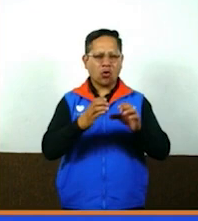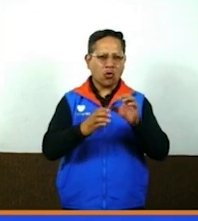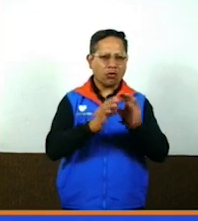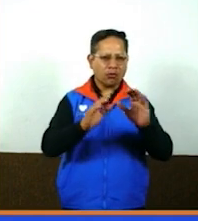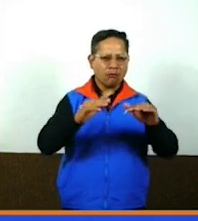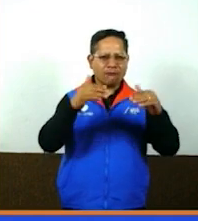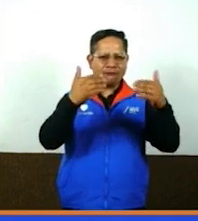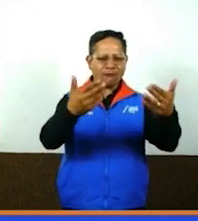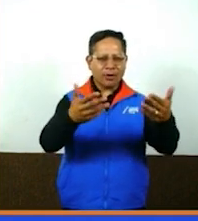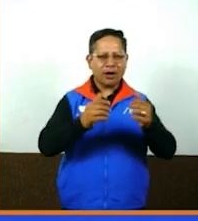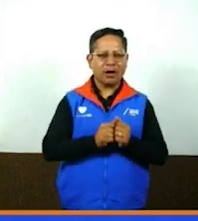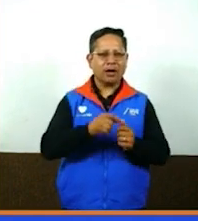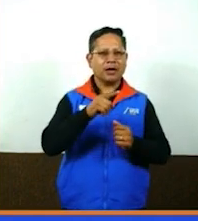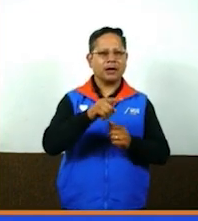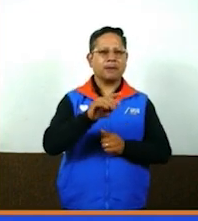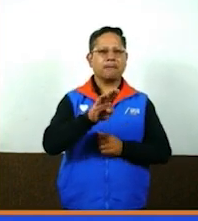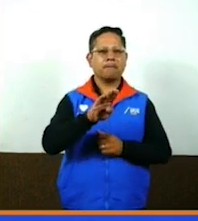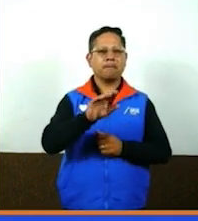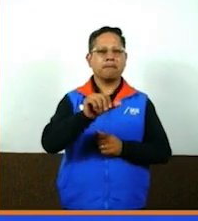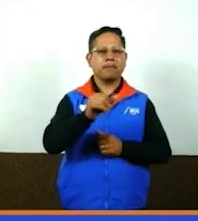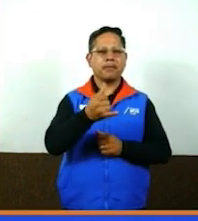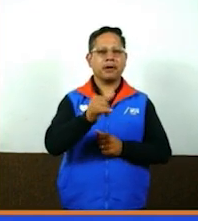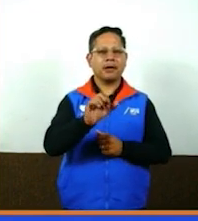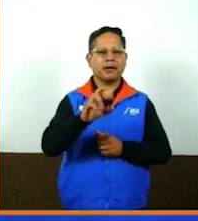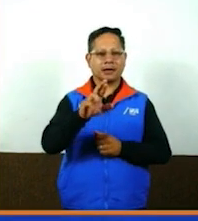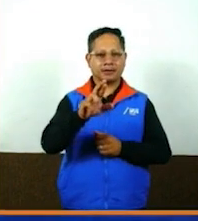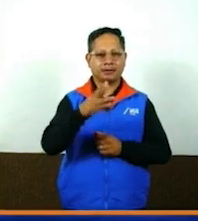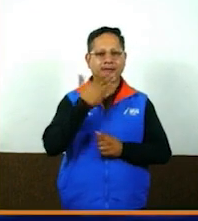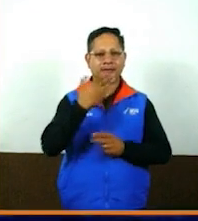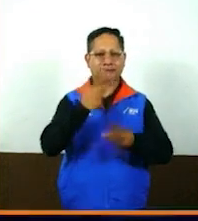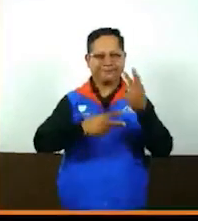y Sustentabilidad de Bayer. Bienvenida.